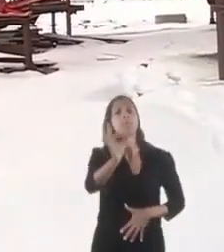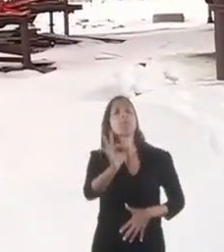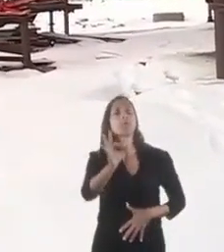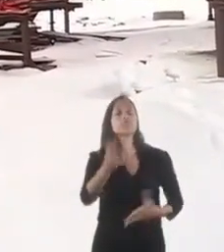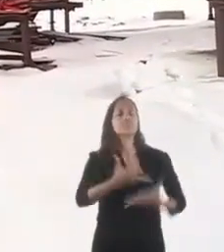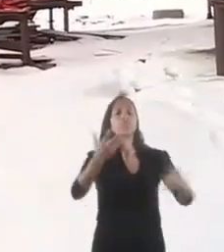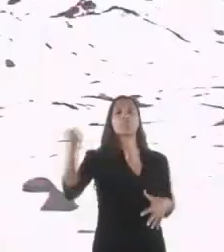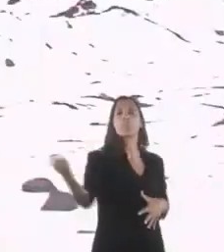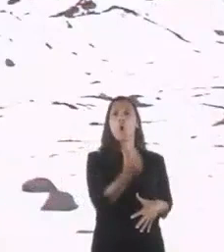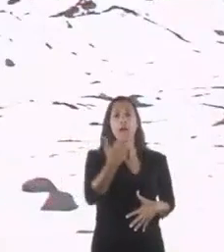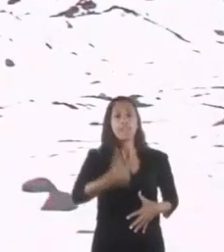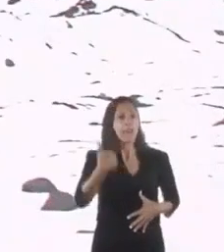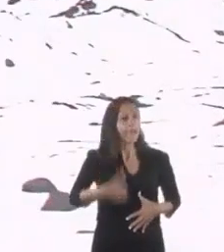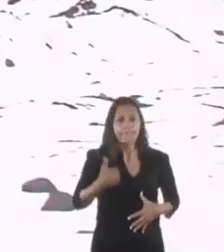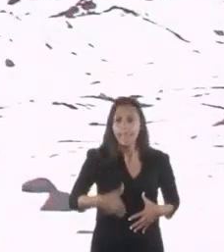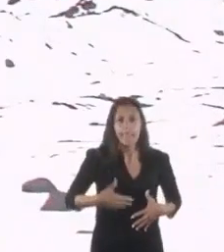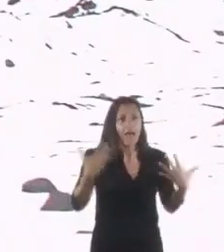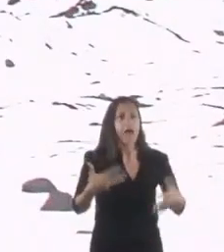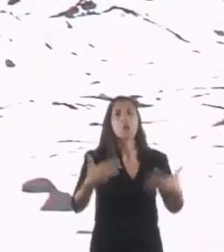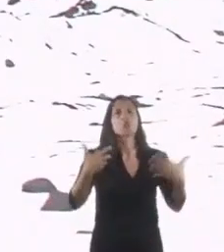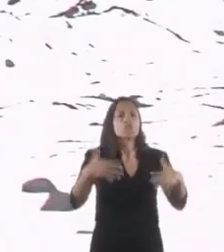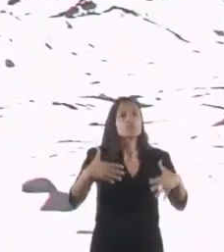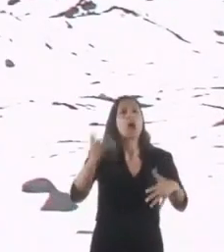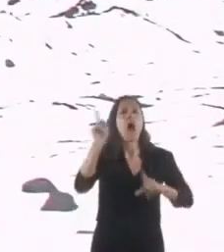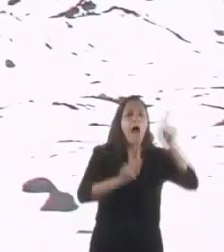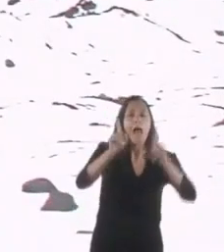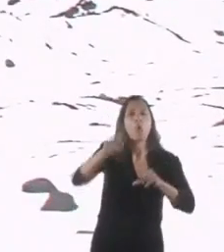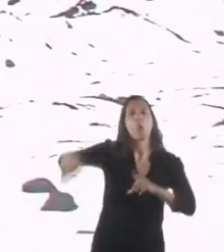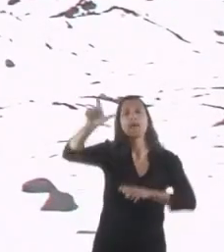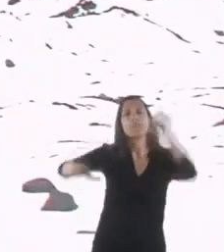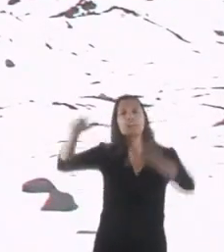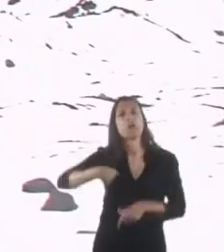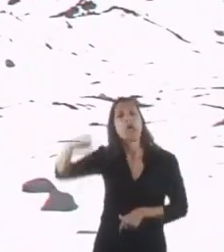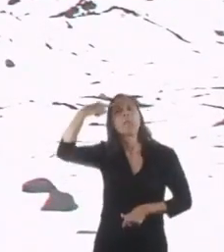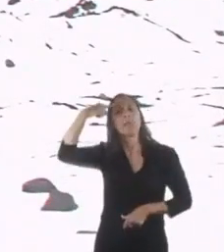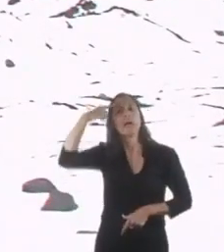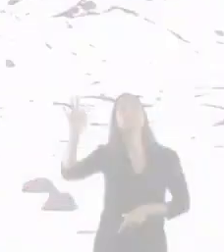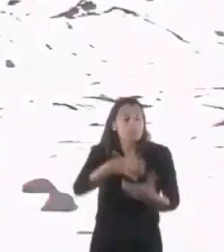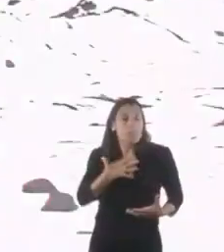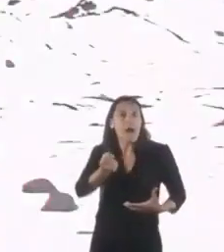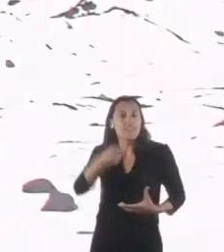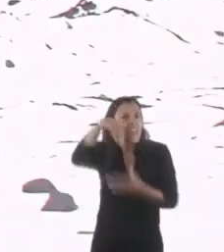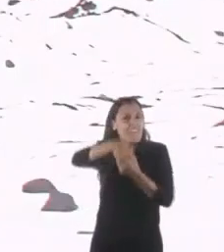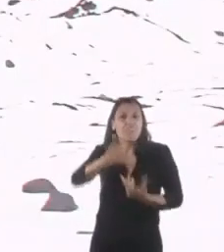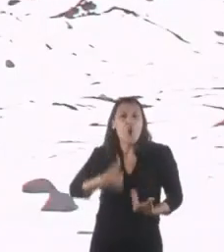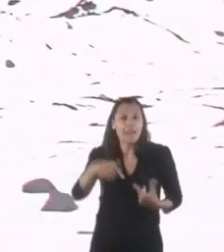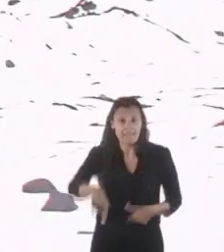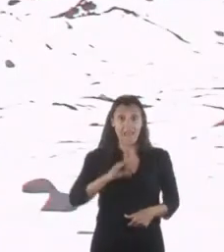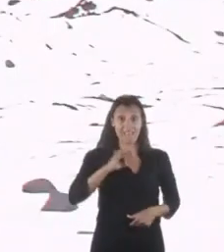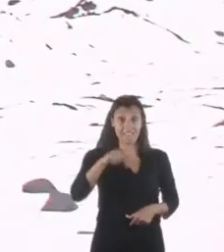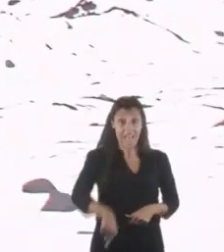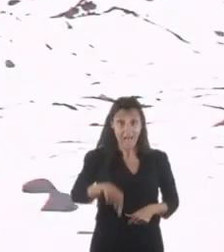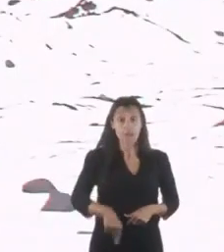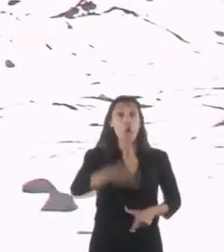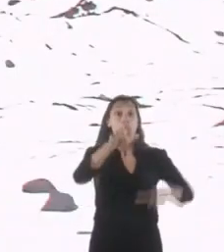somos, mucho más de lo que algunos paladines del desánimo quieren hacernos creer. Este año